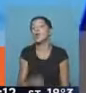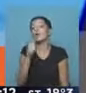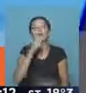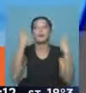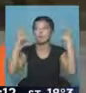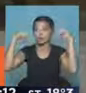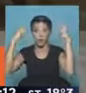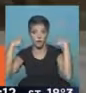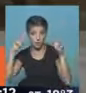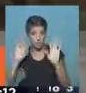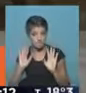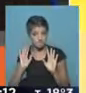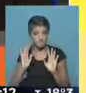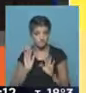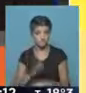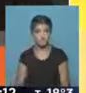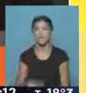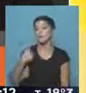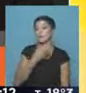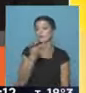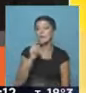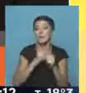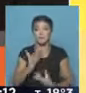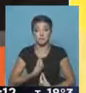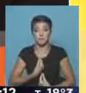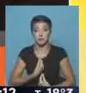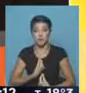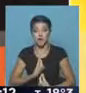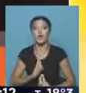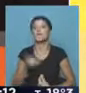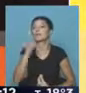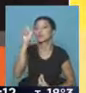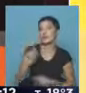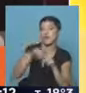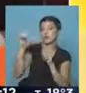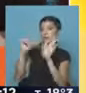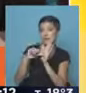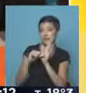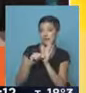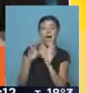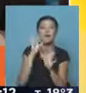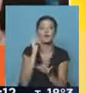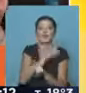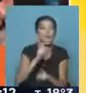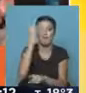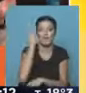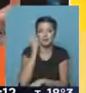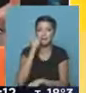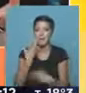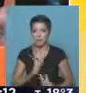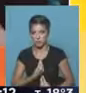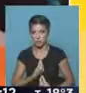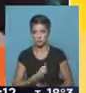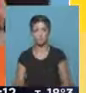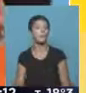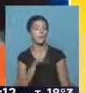y demás, en una sociedad que tiene miedo de lo que no es francés. Cualquiera de los candidatos que gane, me